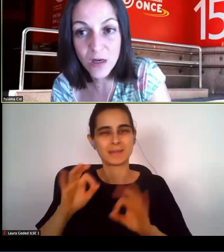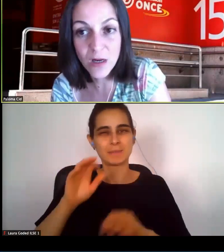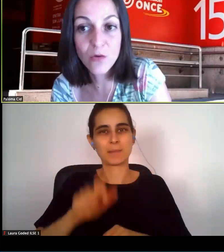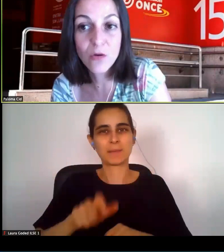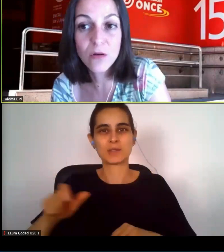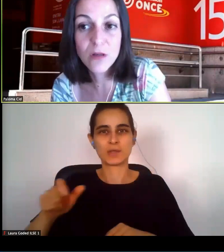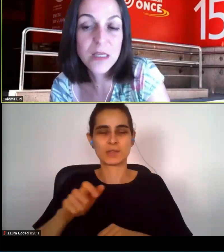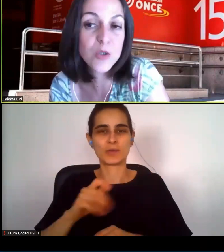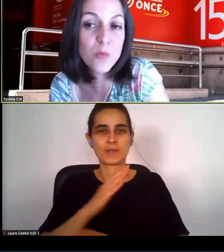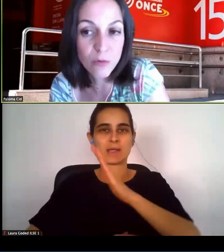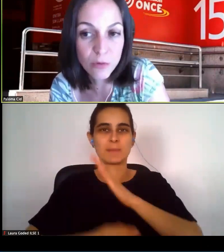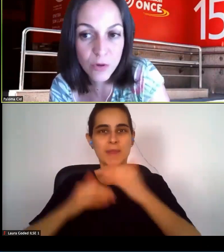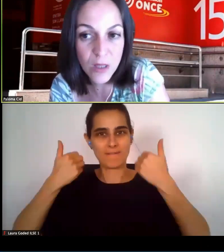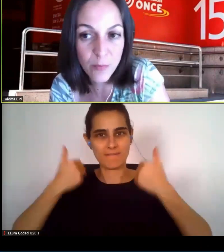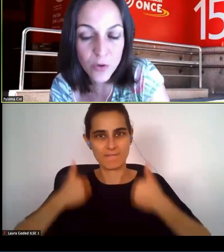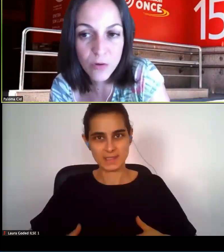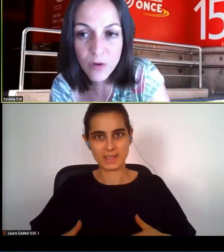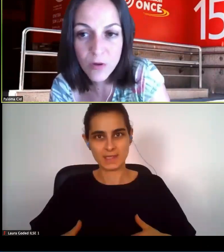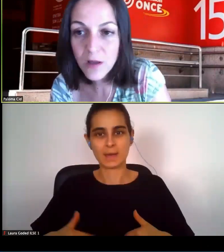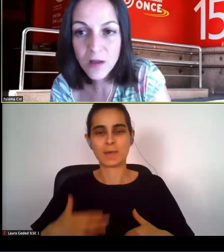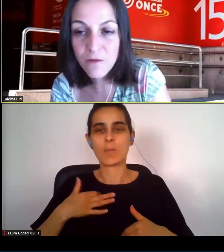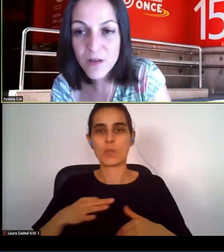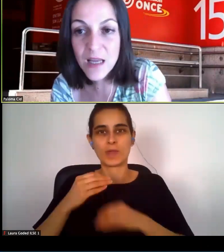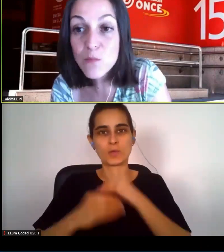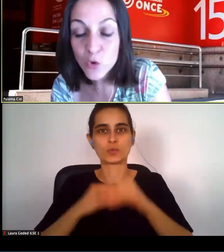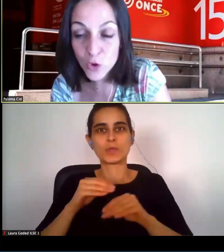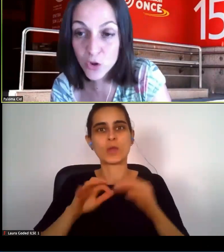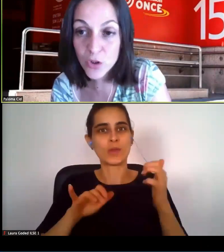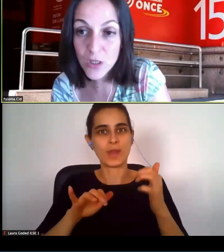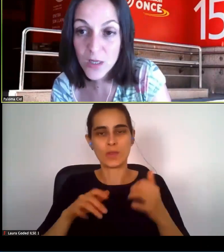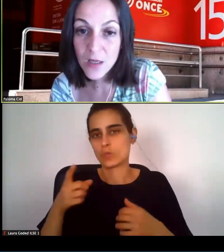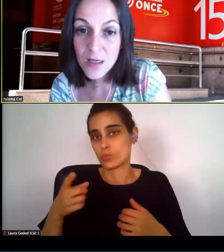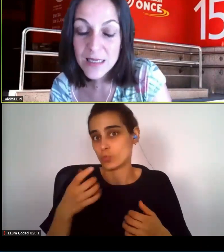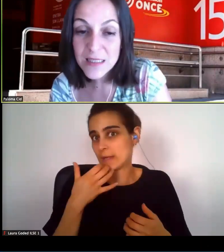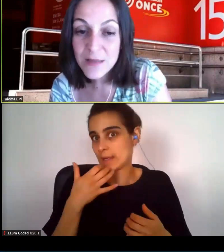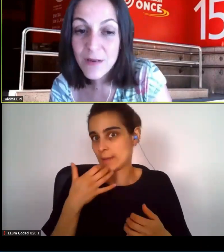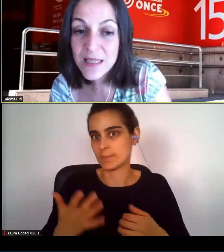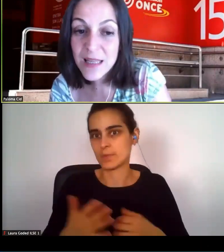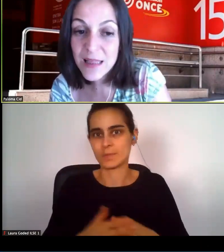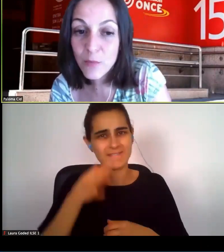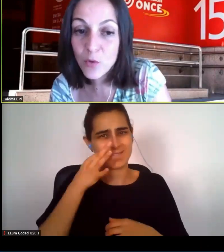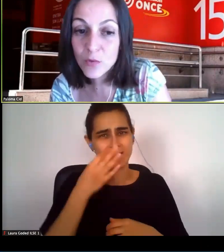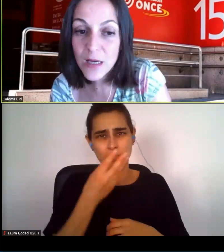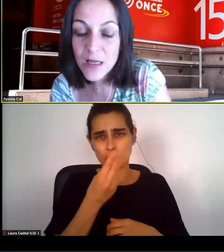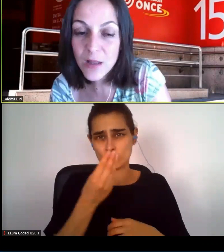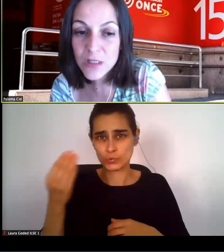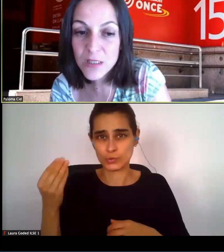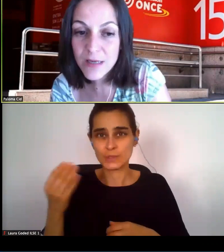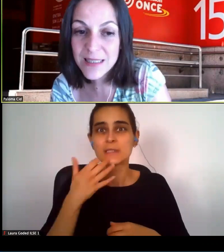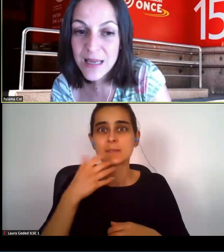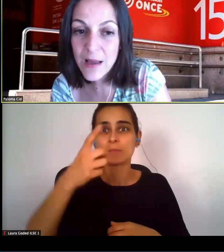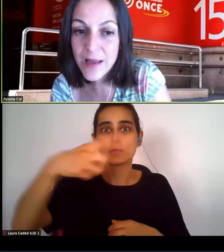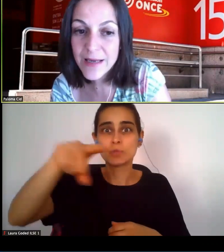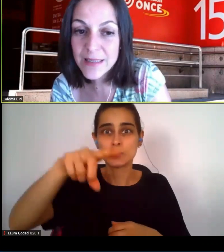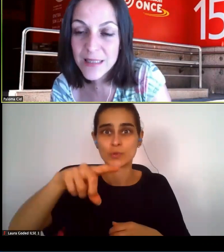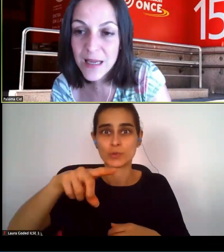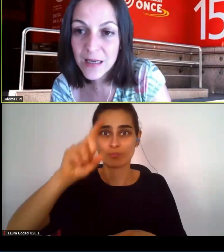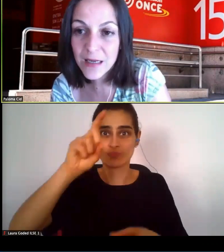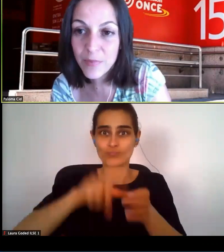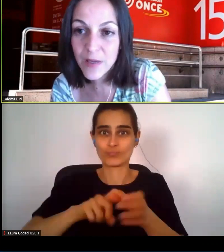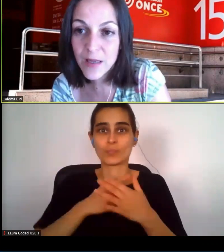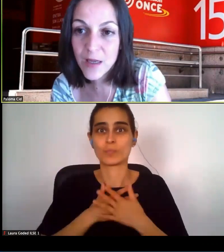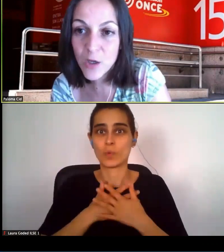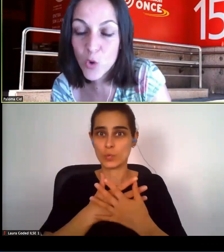un ordenador, es un producto de apoyo. En fin, hay muchos. Y si vais a hacer voluntariado, si vais a